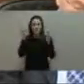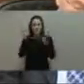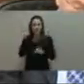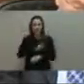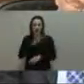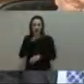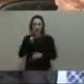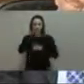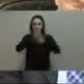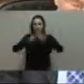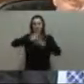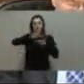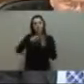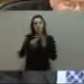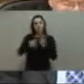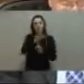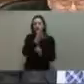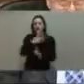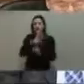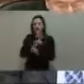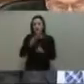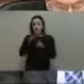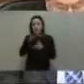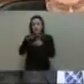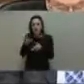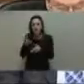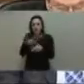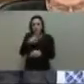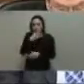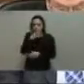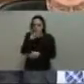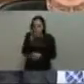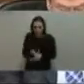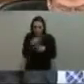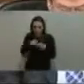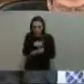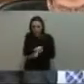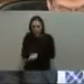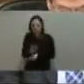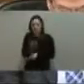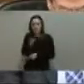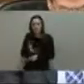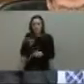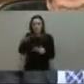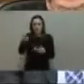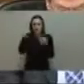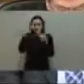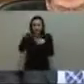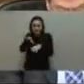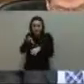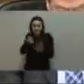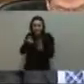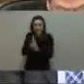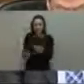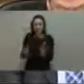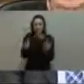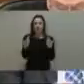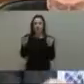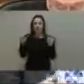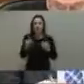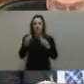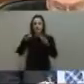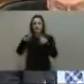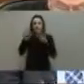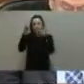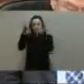Si tuviera un mínimo pudor político y sentido de la responsabilidad, tendría que dimitir. Si lo tuviera su